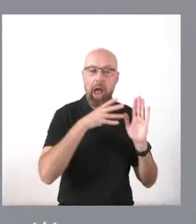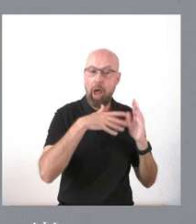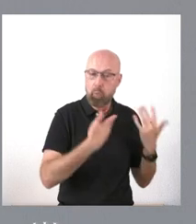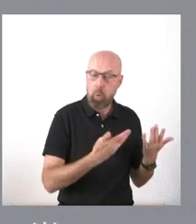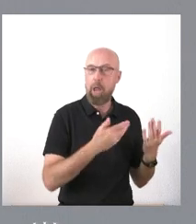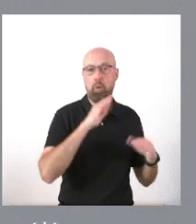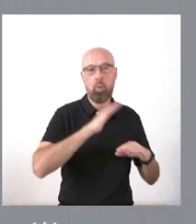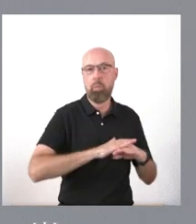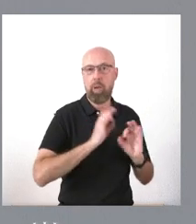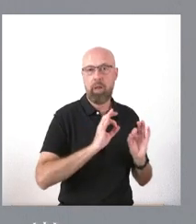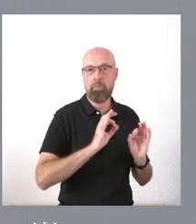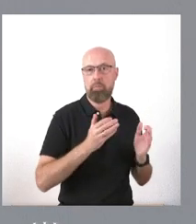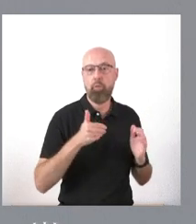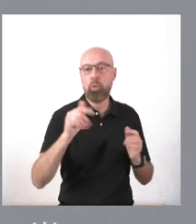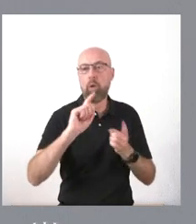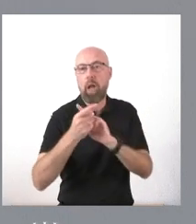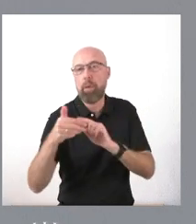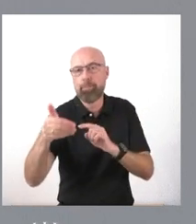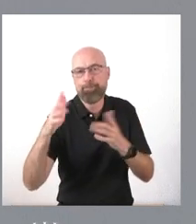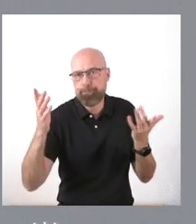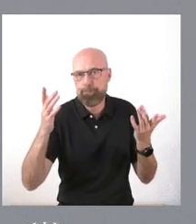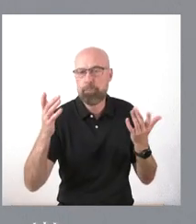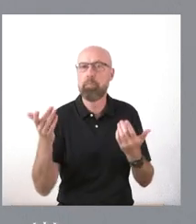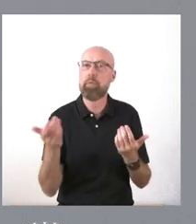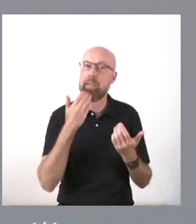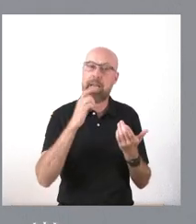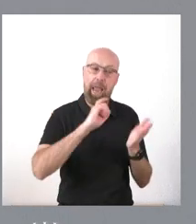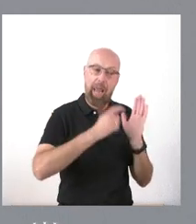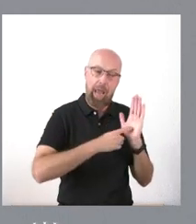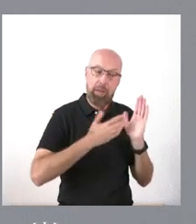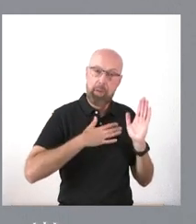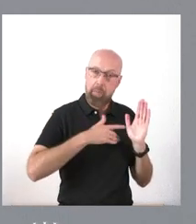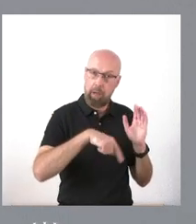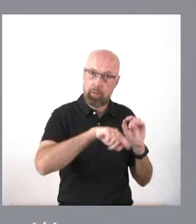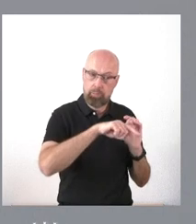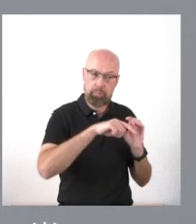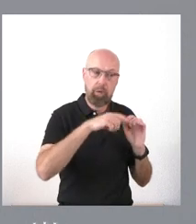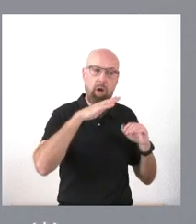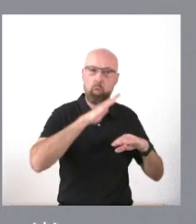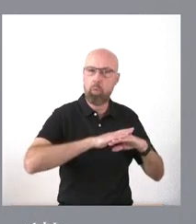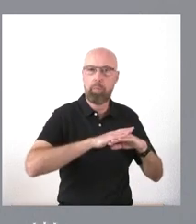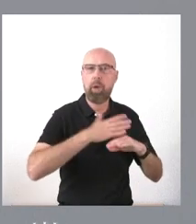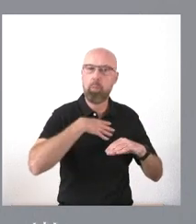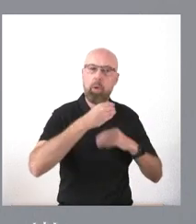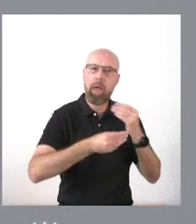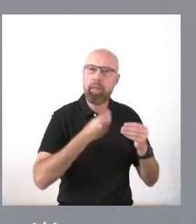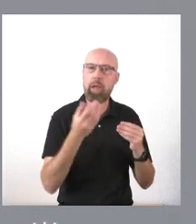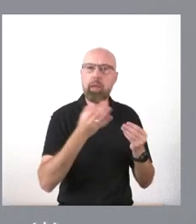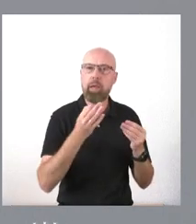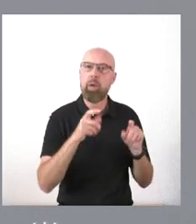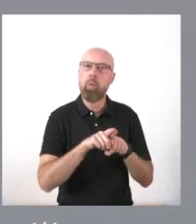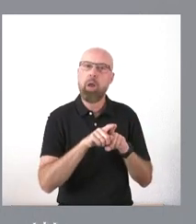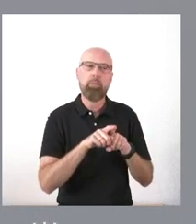sobre la que estamos trabajando y dentro de esa ley en vigor utilizar todos los márgenes que existen que son algunos para poder